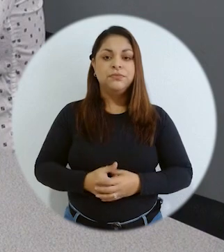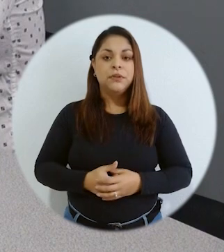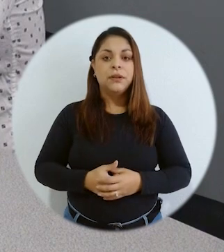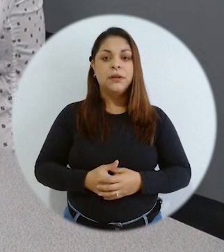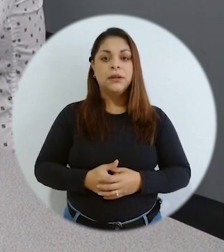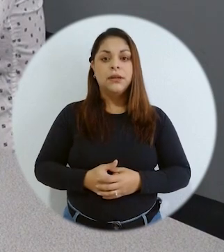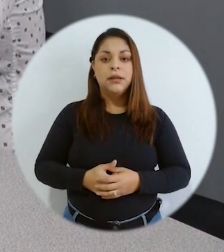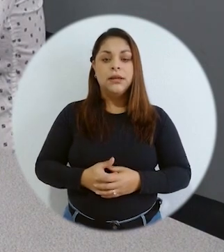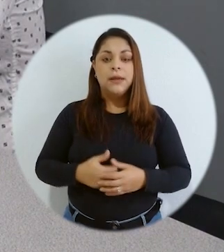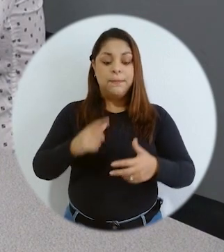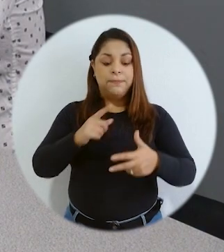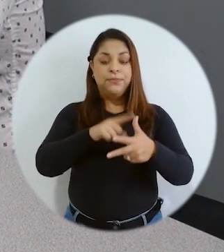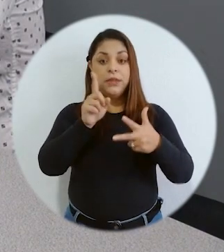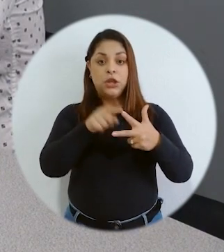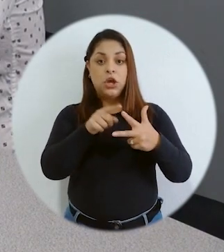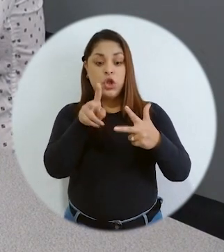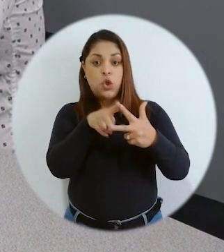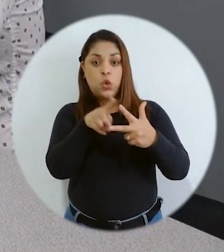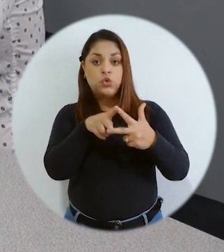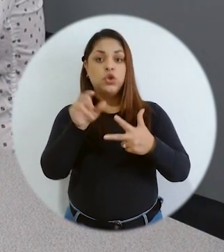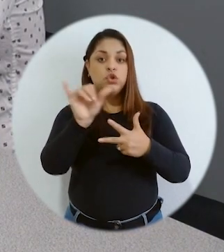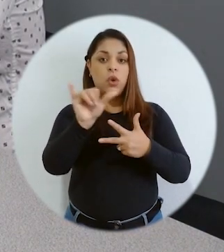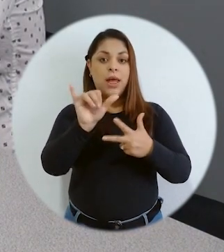poder a esas dictaduras.